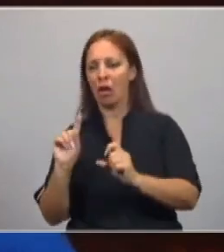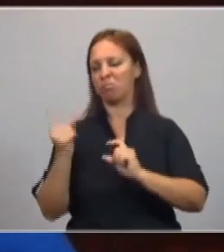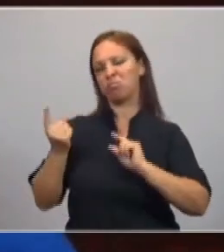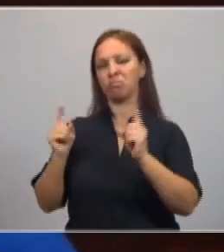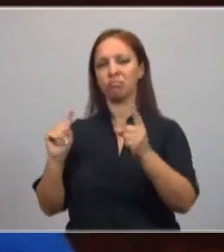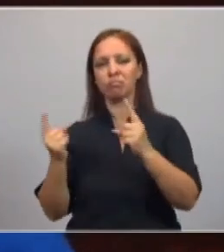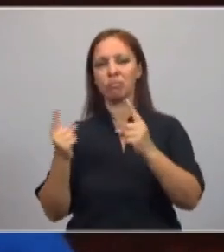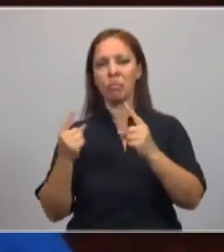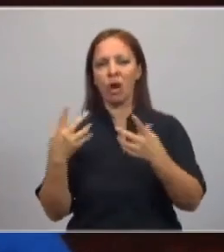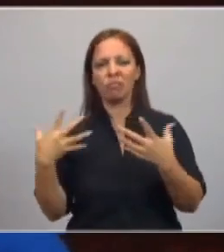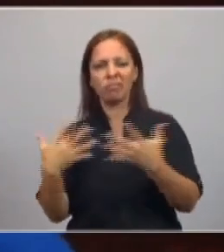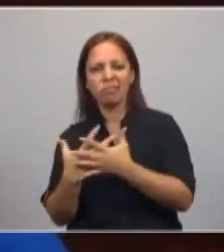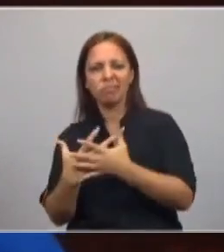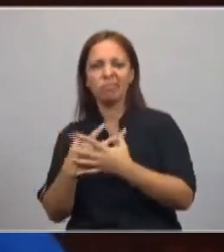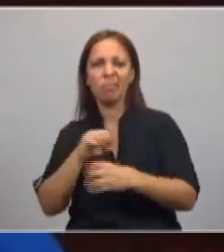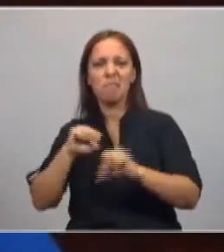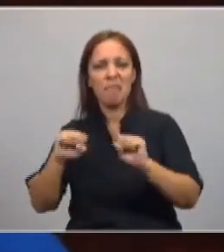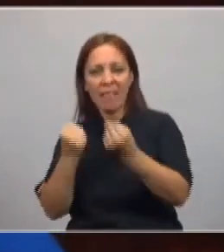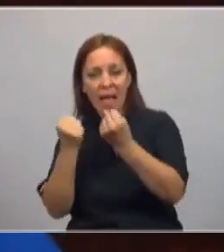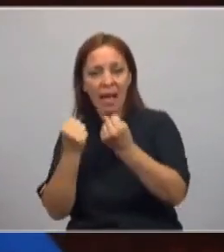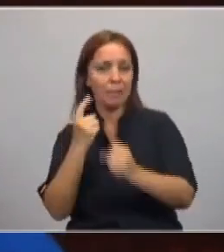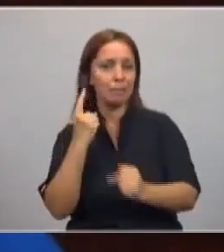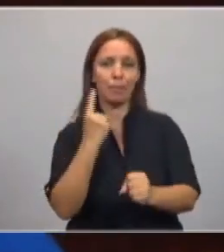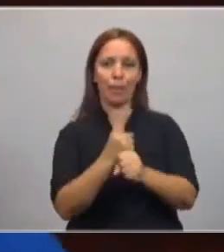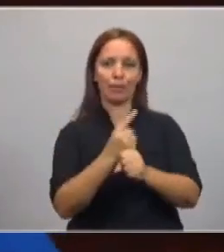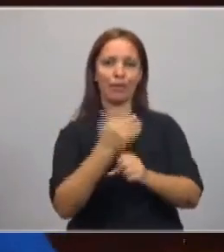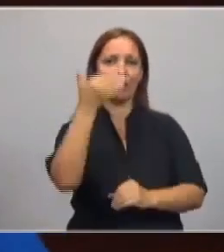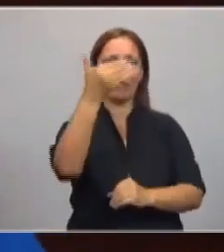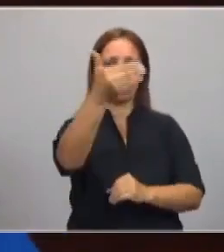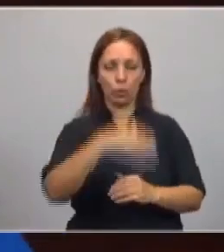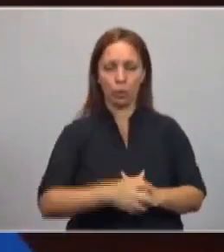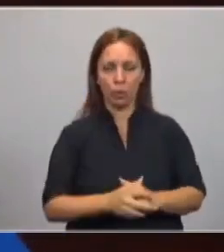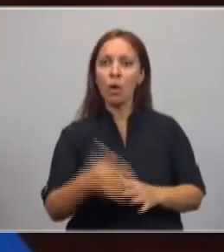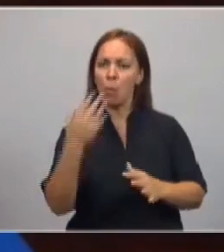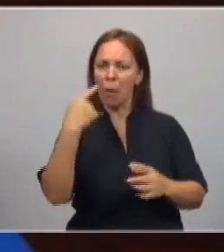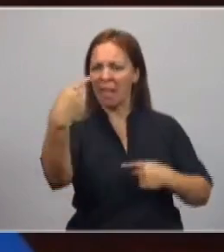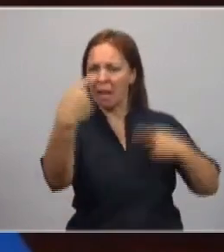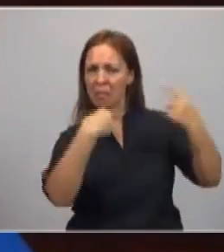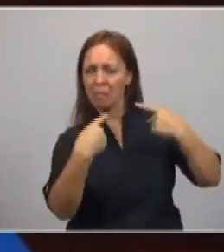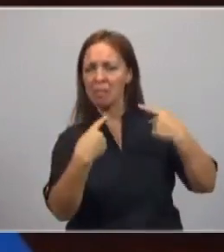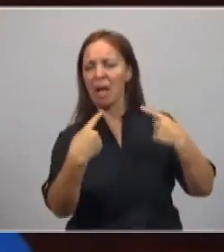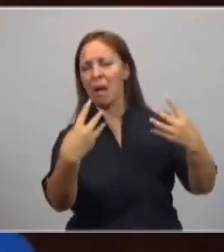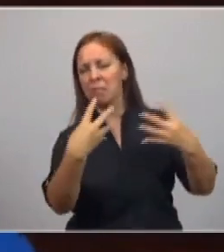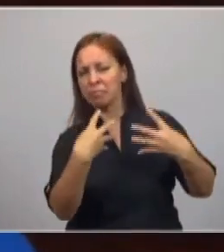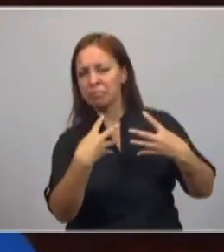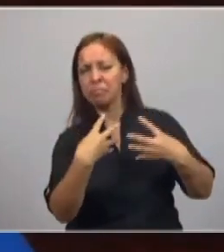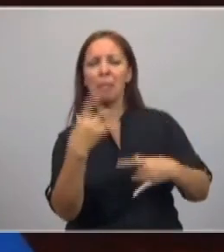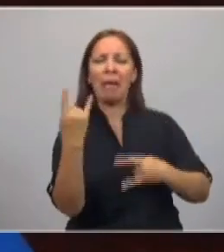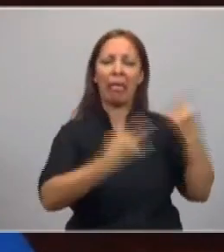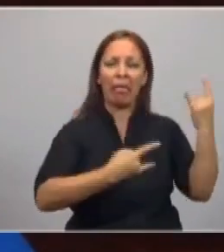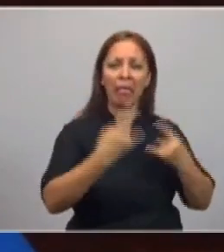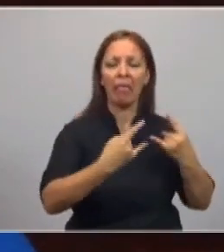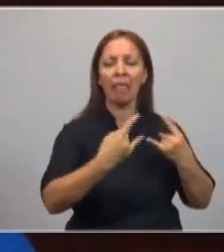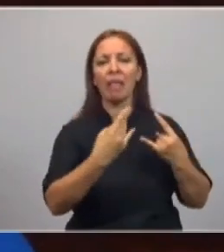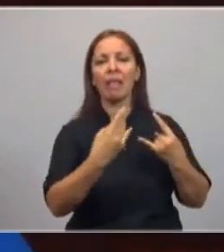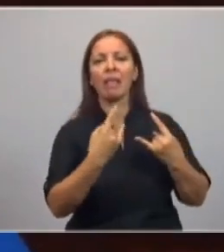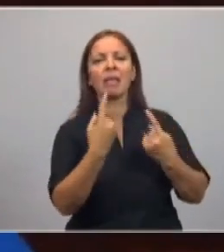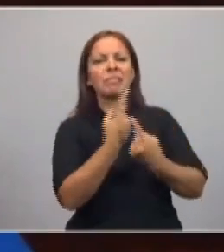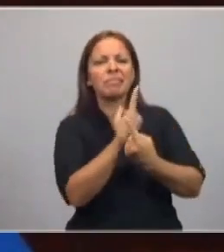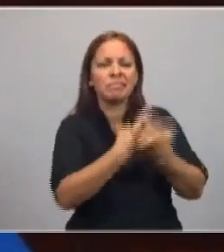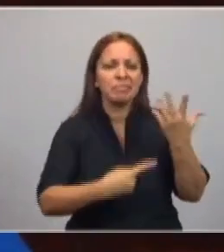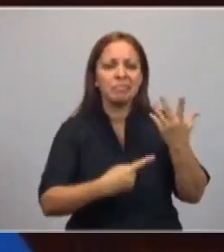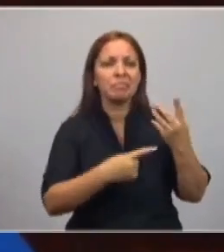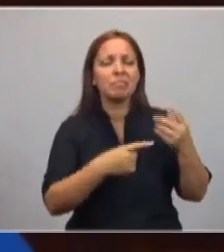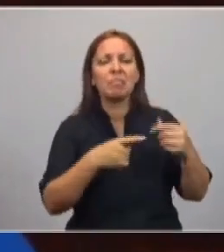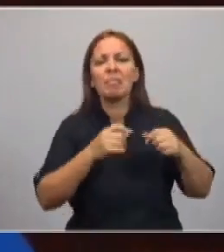crueldad imperan en la sociedad. Nos podrán atacar, nos podrán injuriar, podrán mentir, podrán sacar los tanques